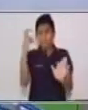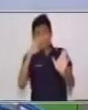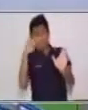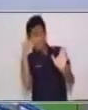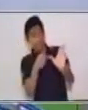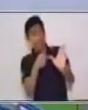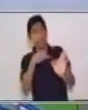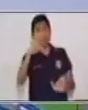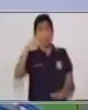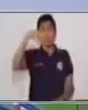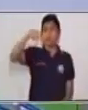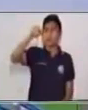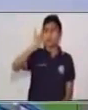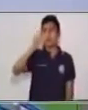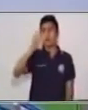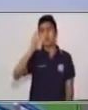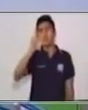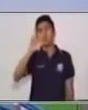del predicado.